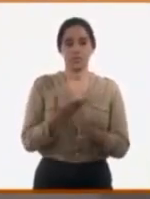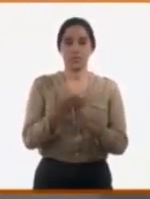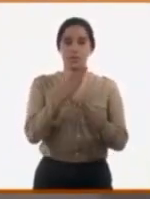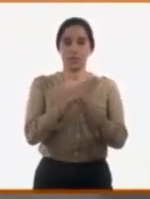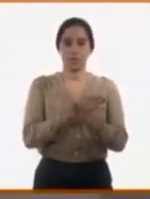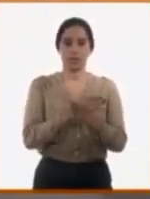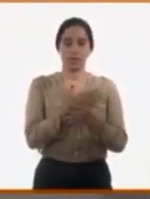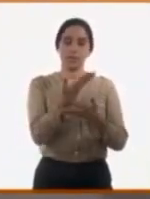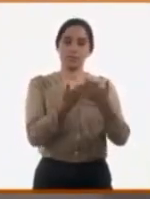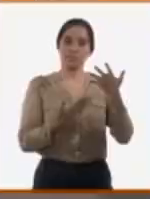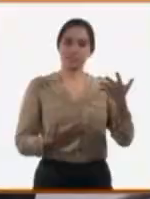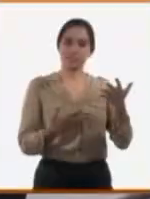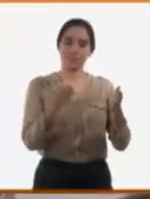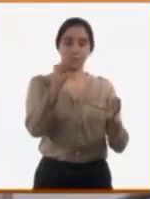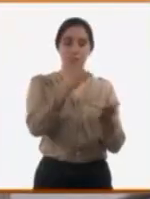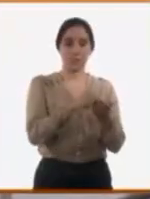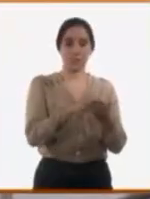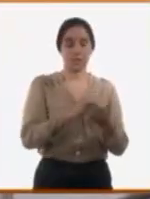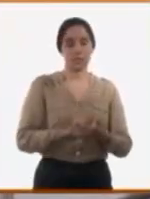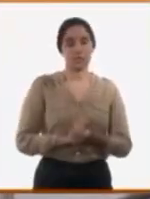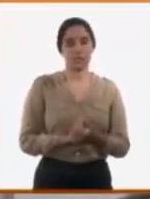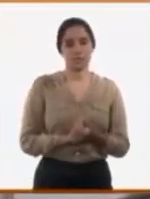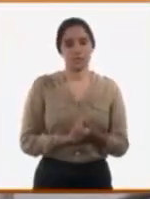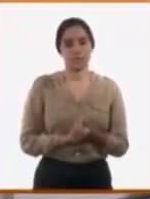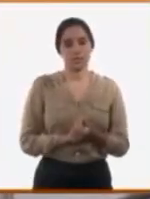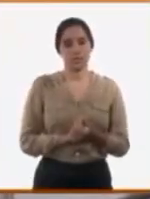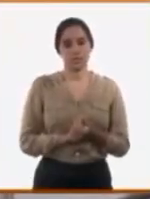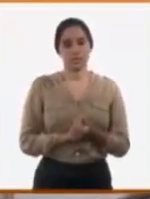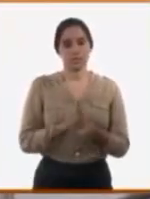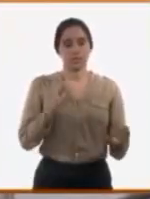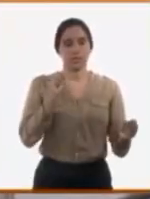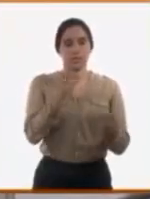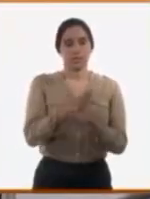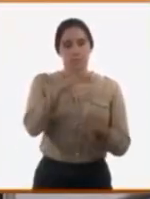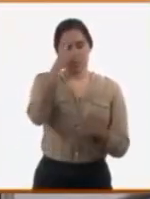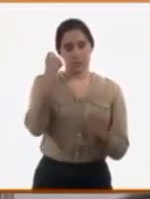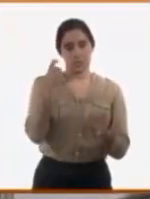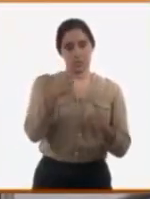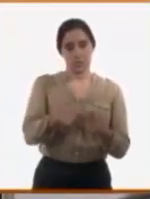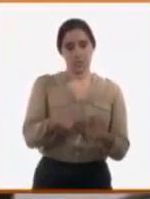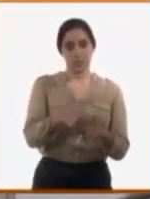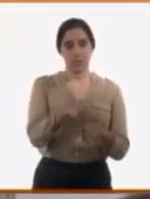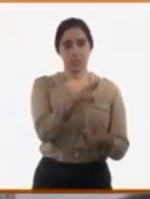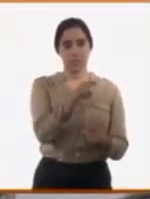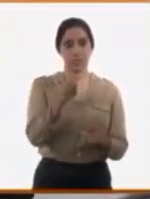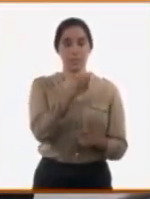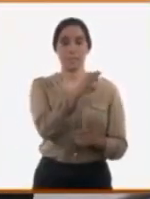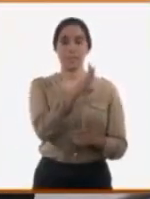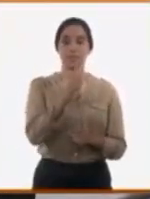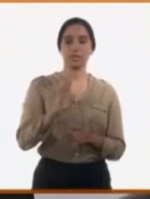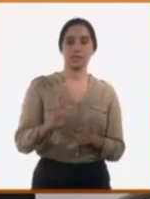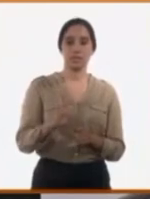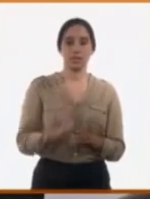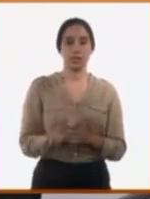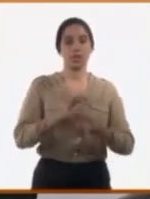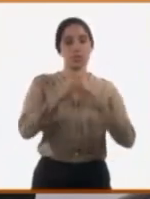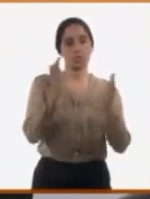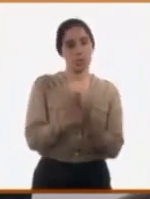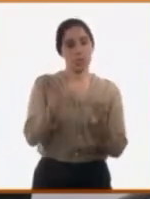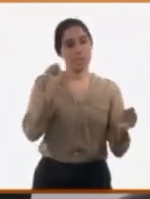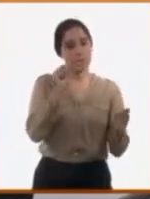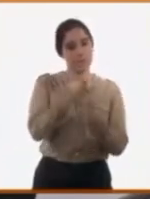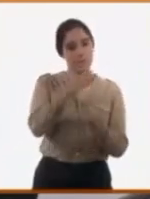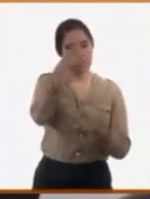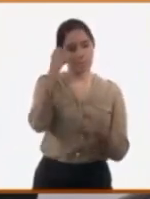registrado es porque decimos a partir del septiembre del 2025 curso 25 26 todo el mundo comienza en septiembre y